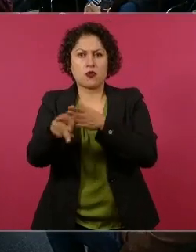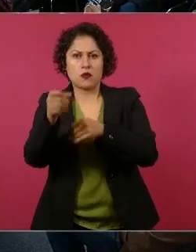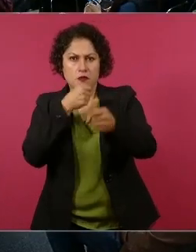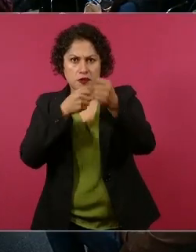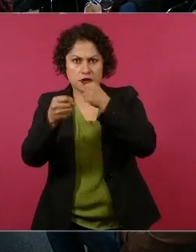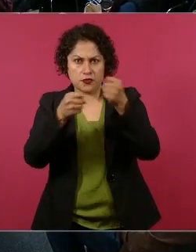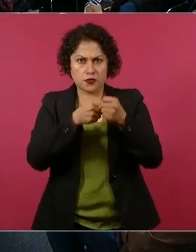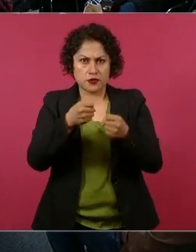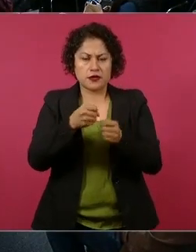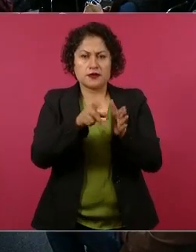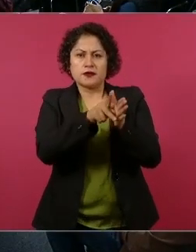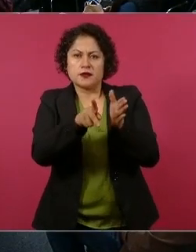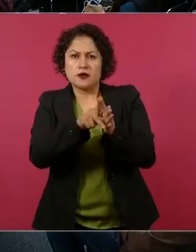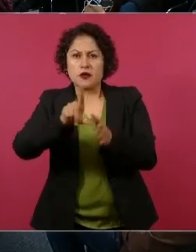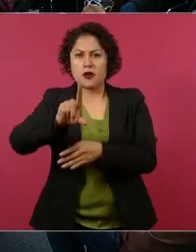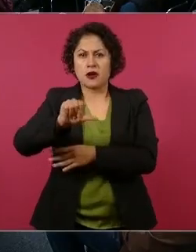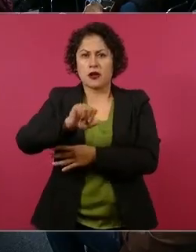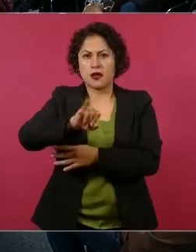Sí.